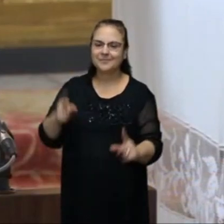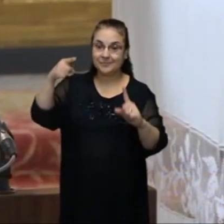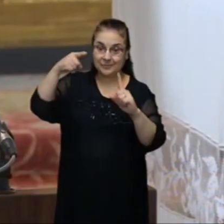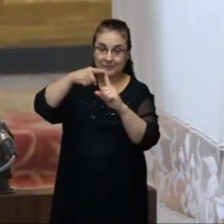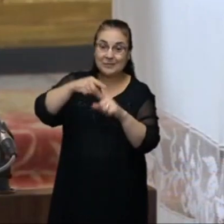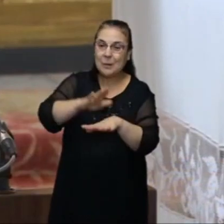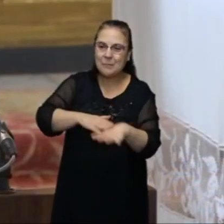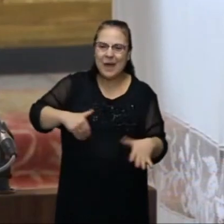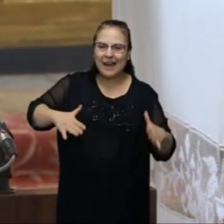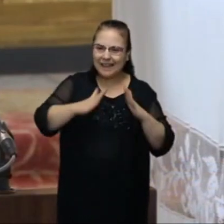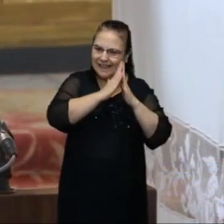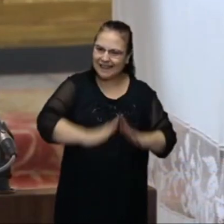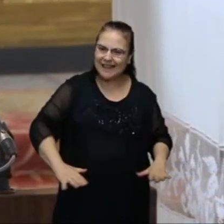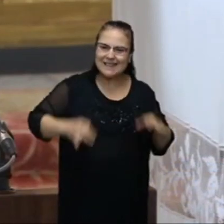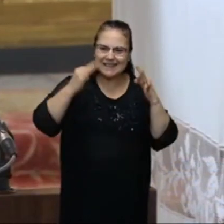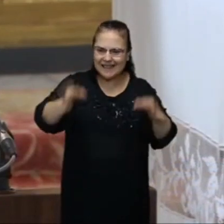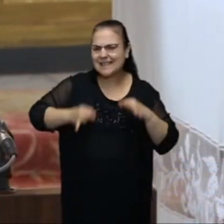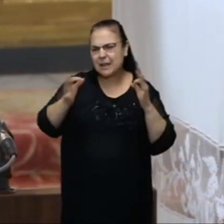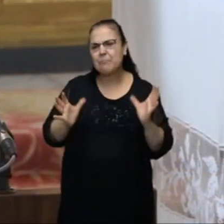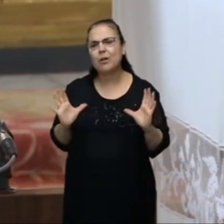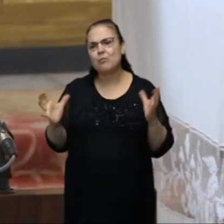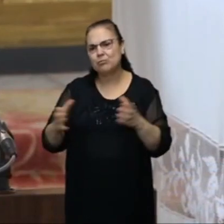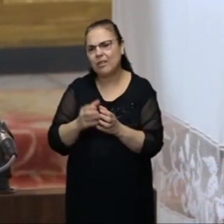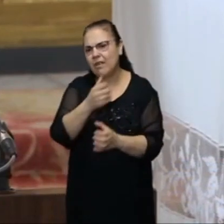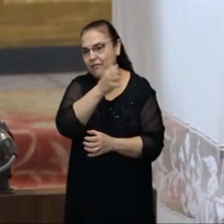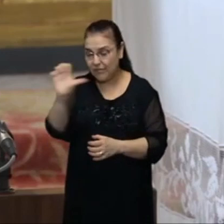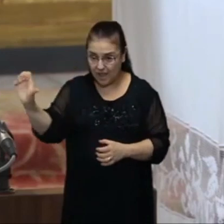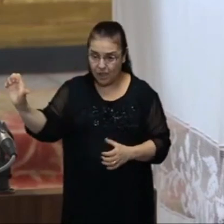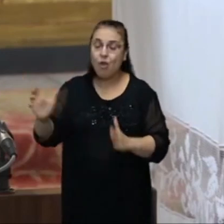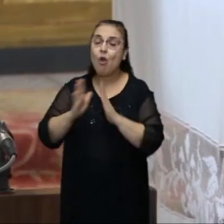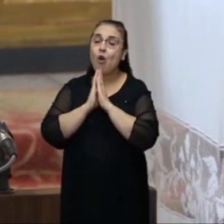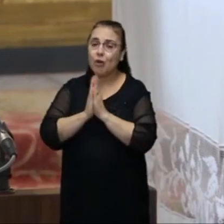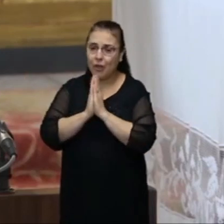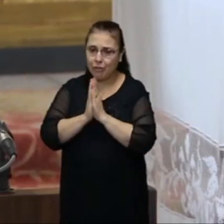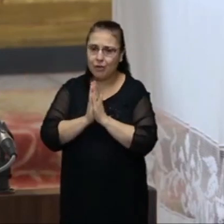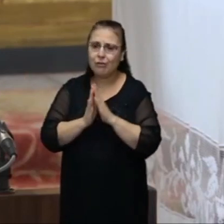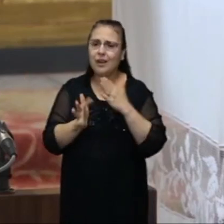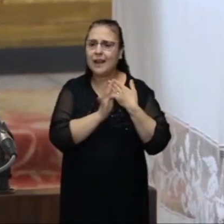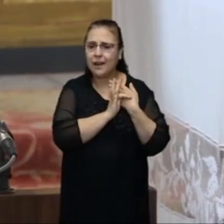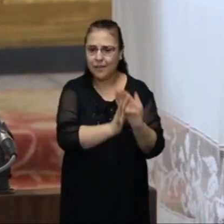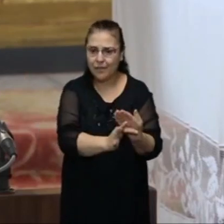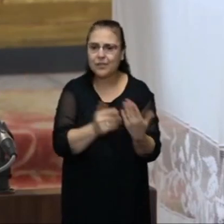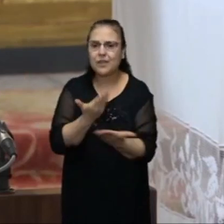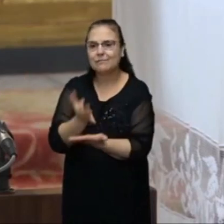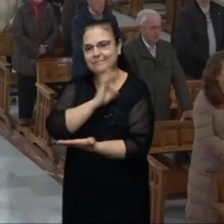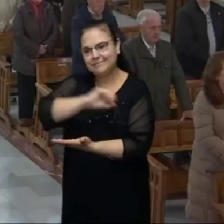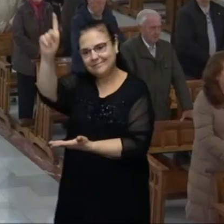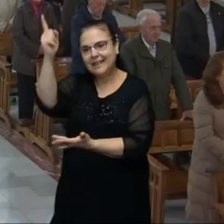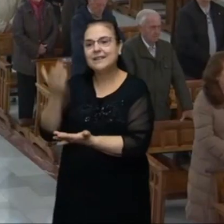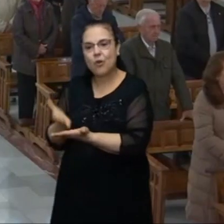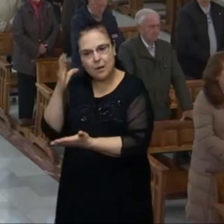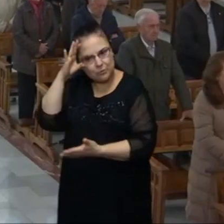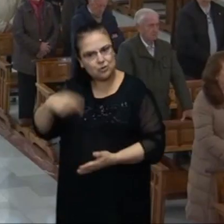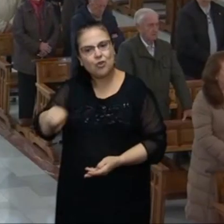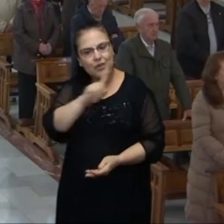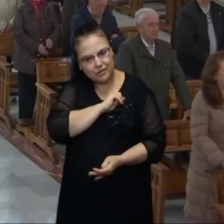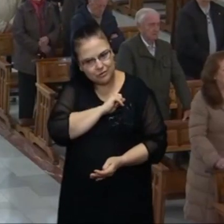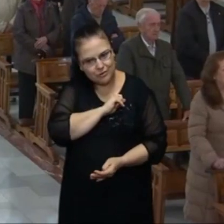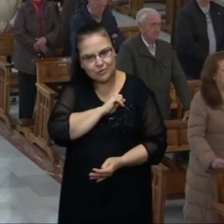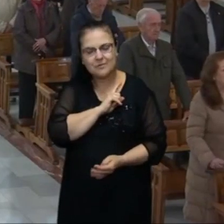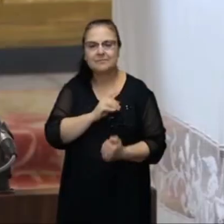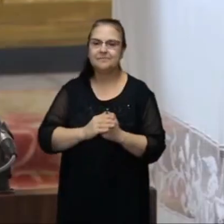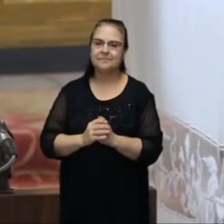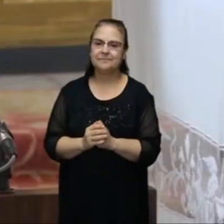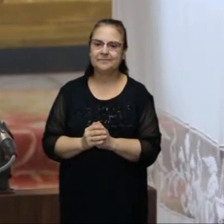Para que la Iglesia sea siempre más comunidad de fe, de oración y de caridad, oremos al Señor. Te rogamos,